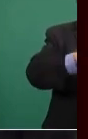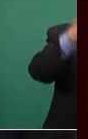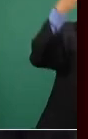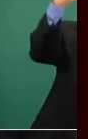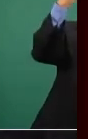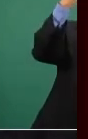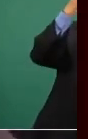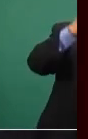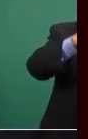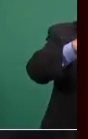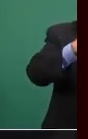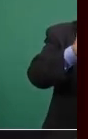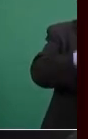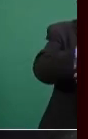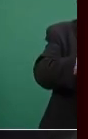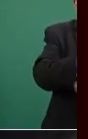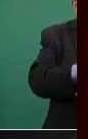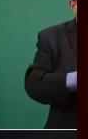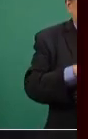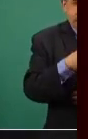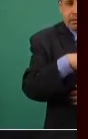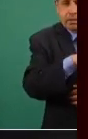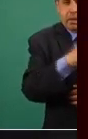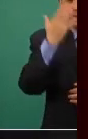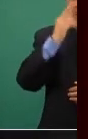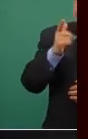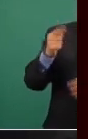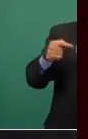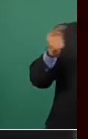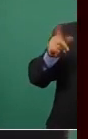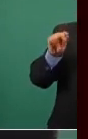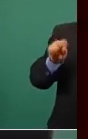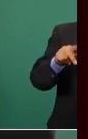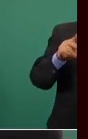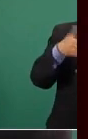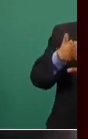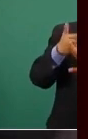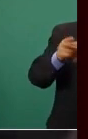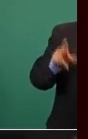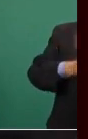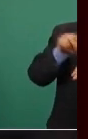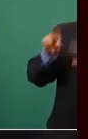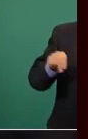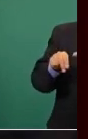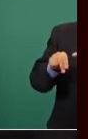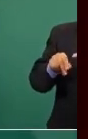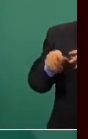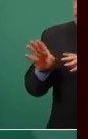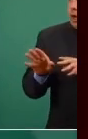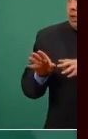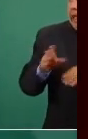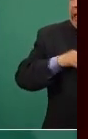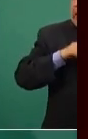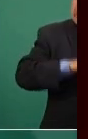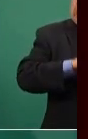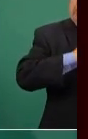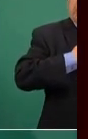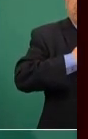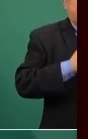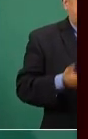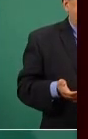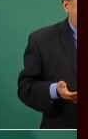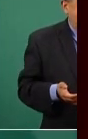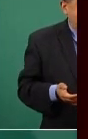pero eran opositores a esta obra yo lo único